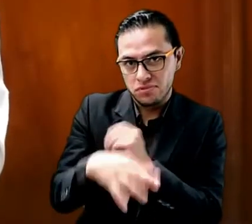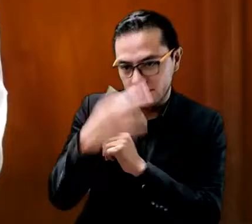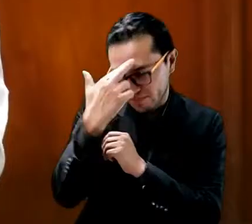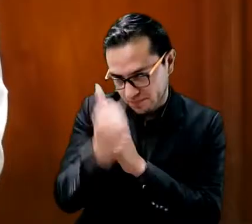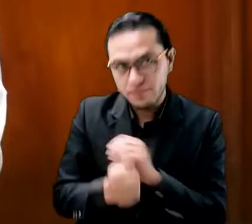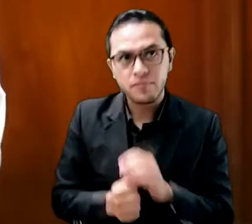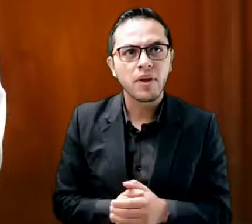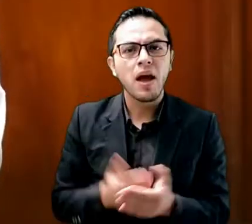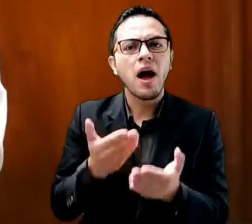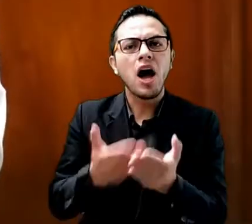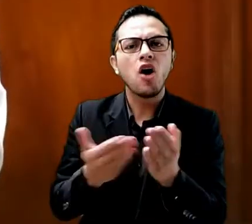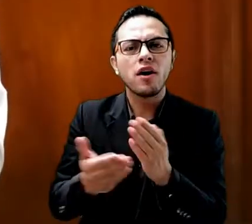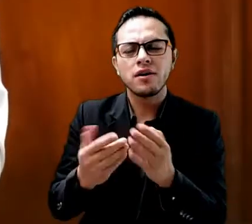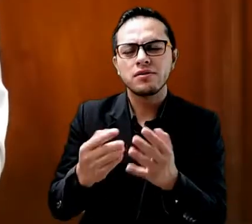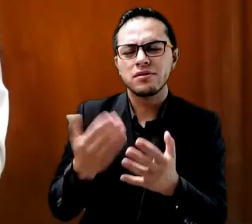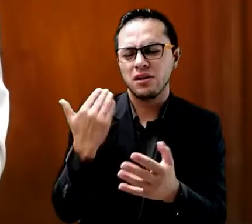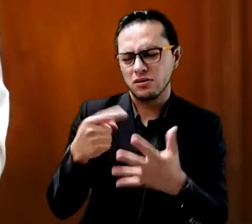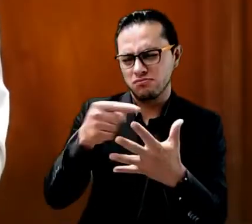a